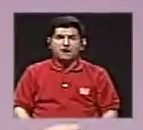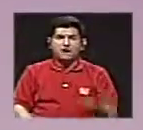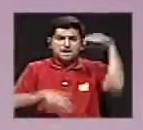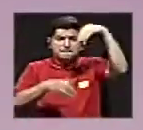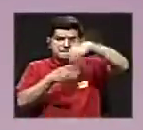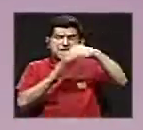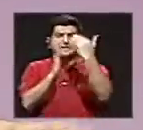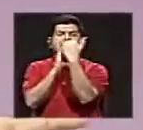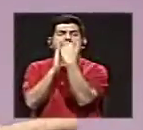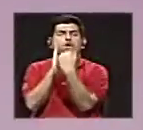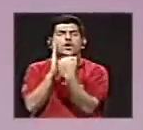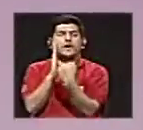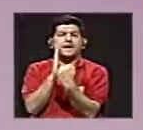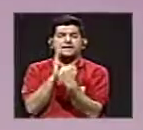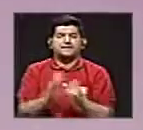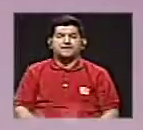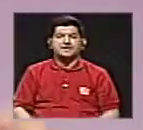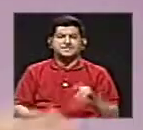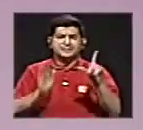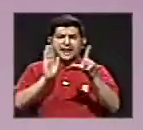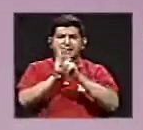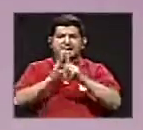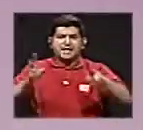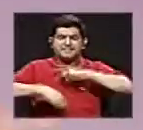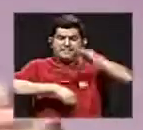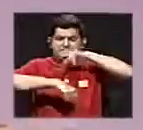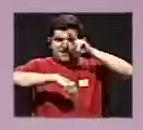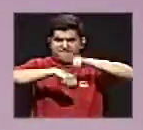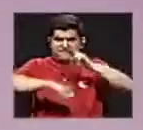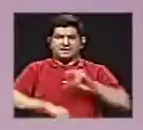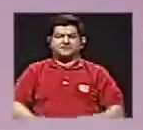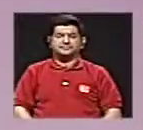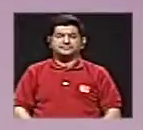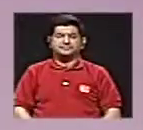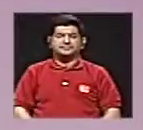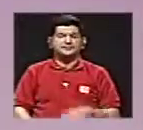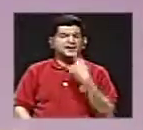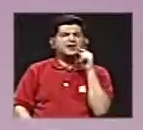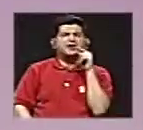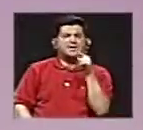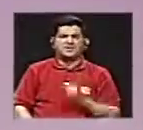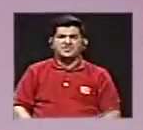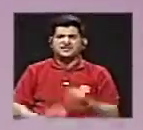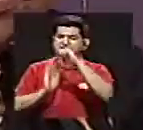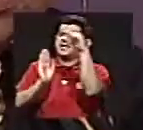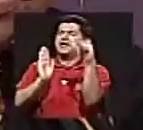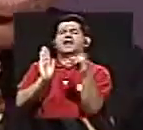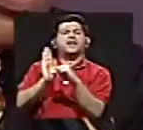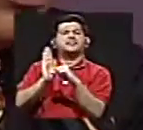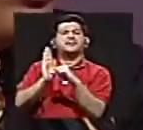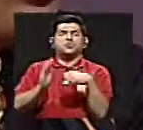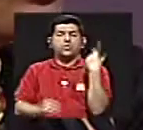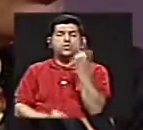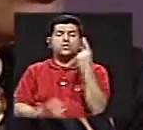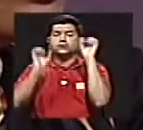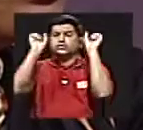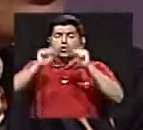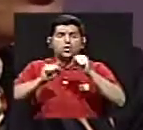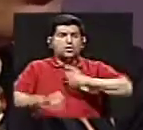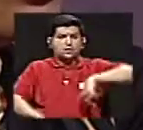nos metieron dentro de la ley de vida silvestre, ¿verdad? Que entonces, que dice, uno de los artículos dice que solo no